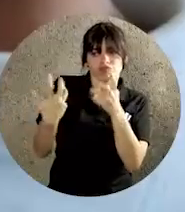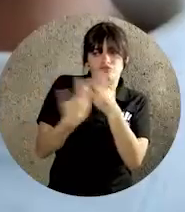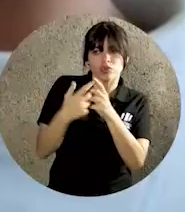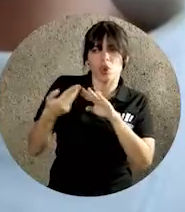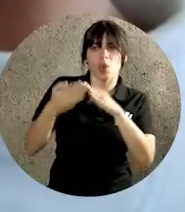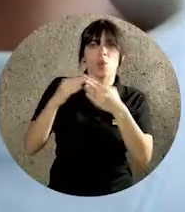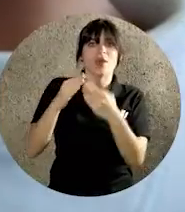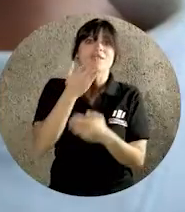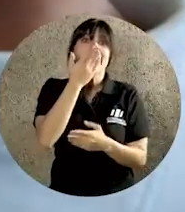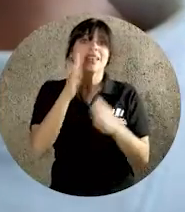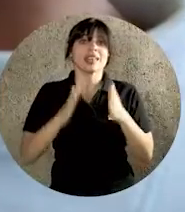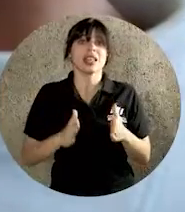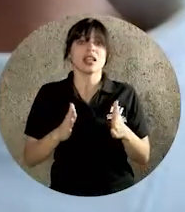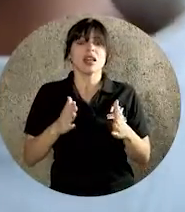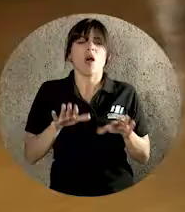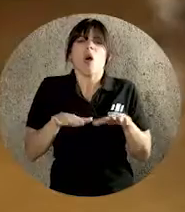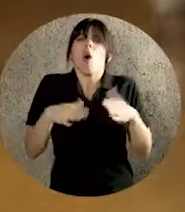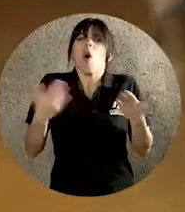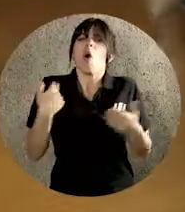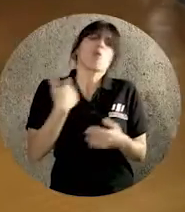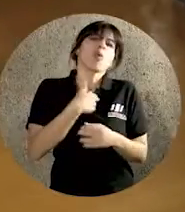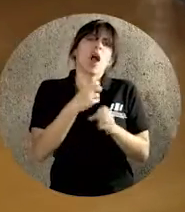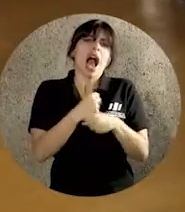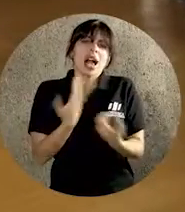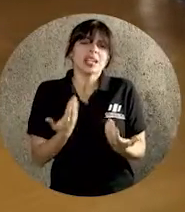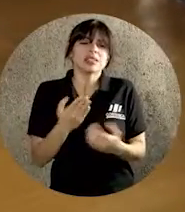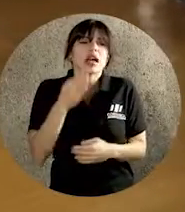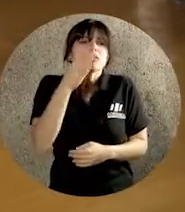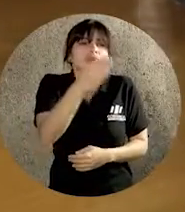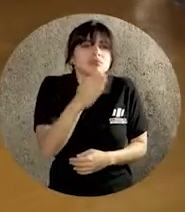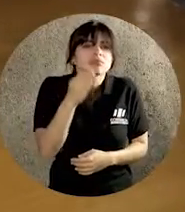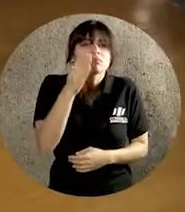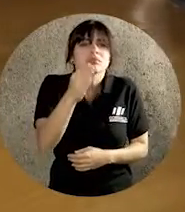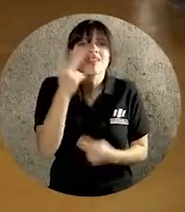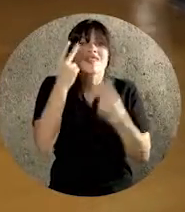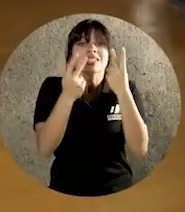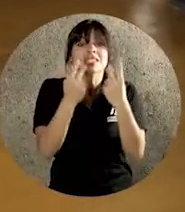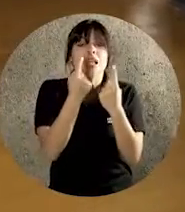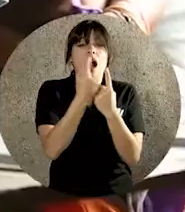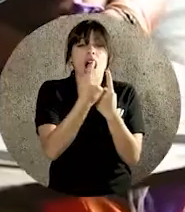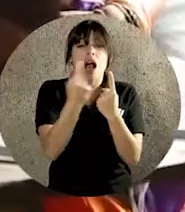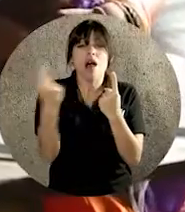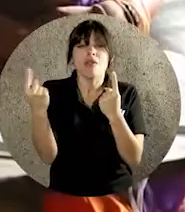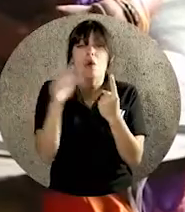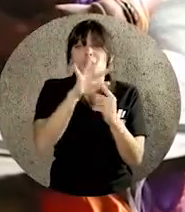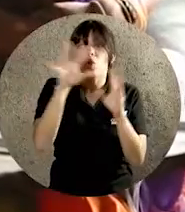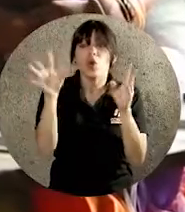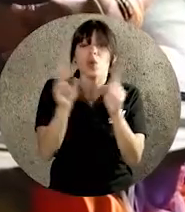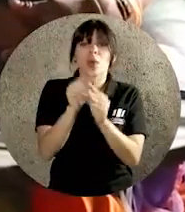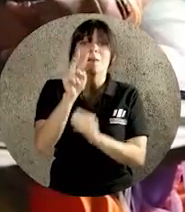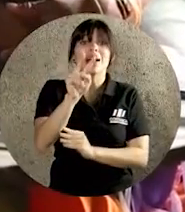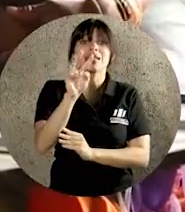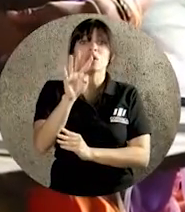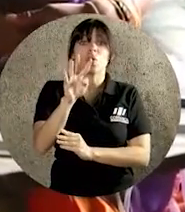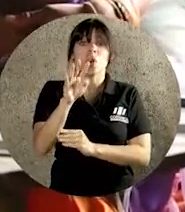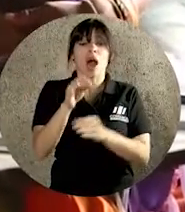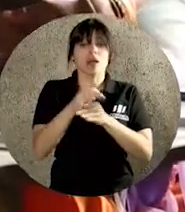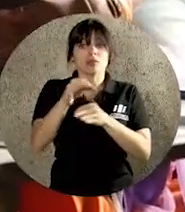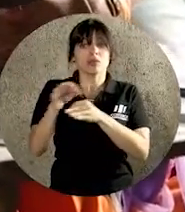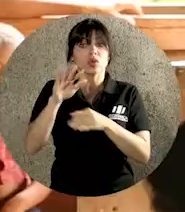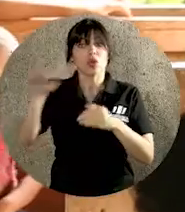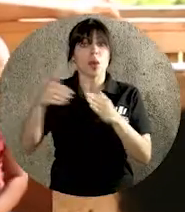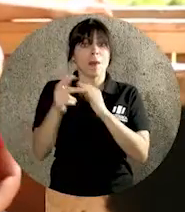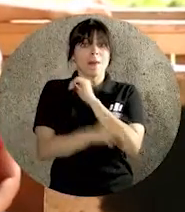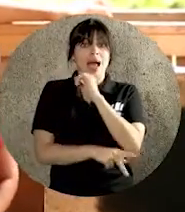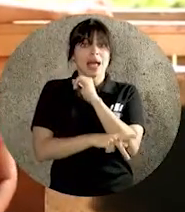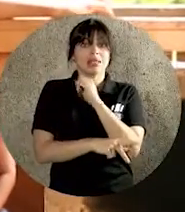pueblos indígenas. ¿Y cómo lo estamos haciendo? Visitando cada uno de los 24 territorios del país y